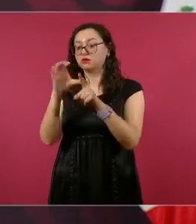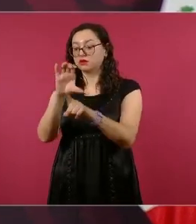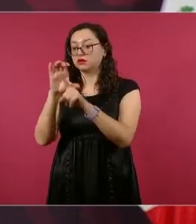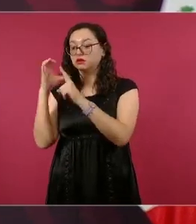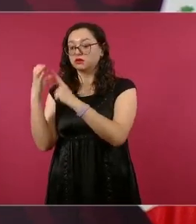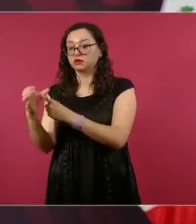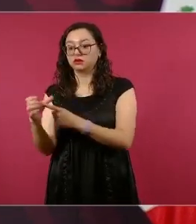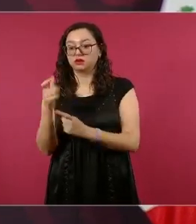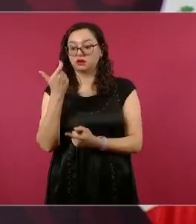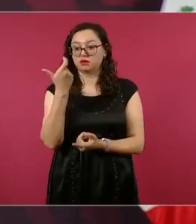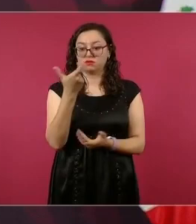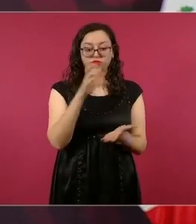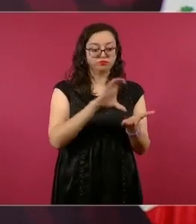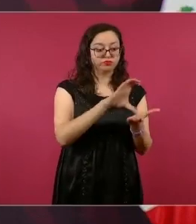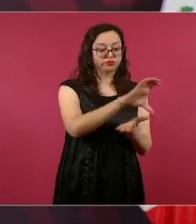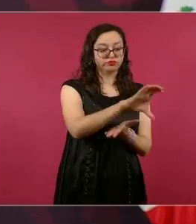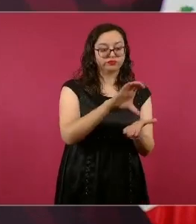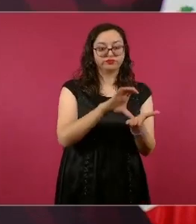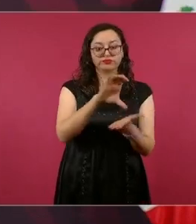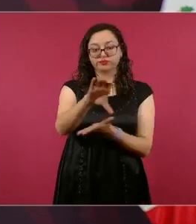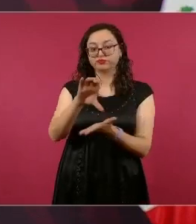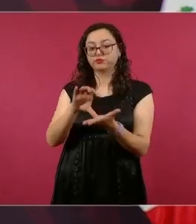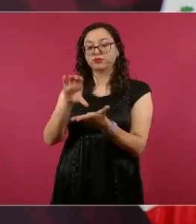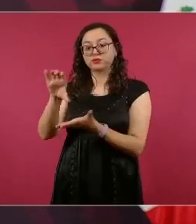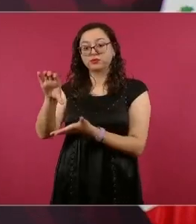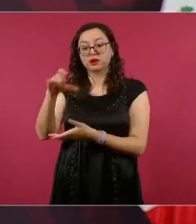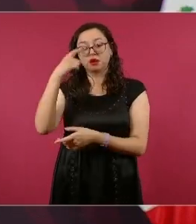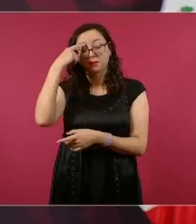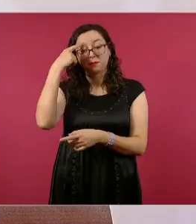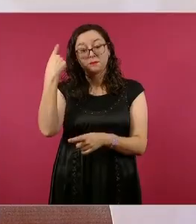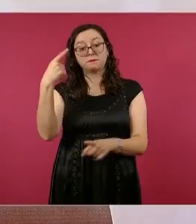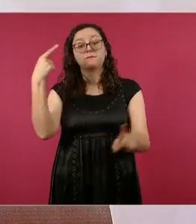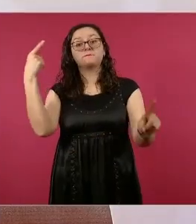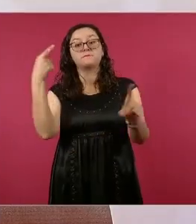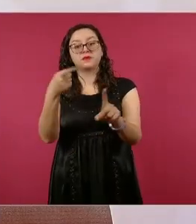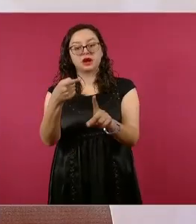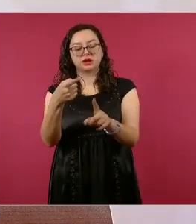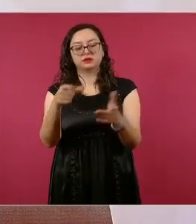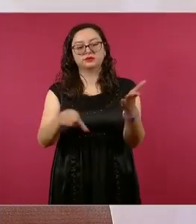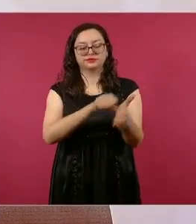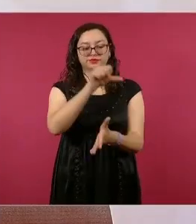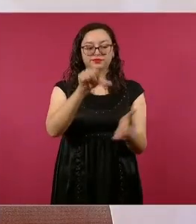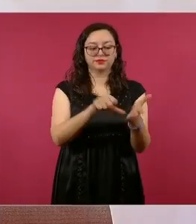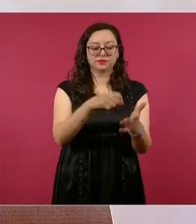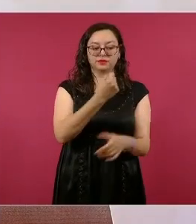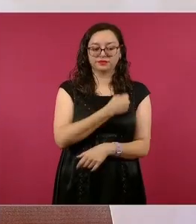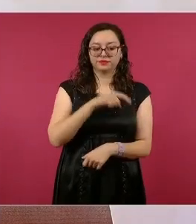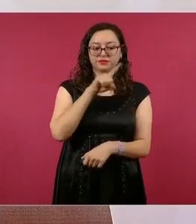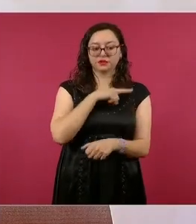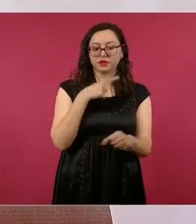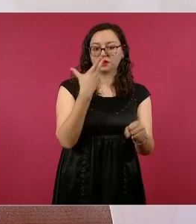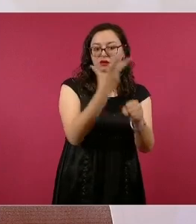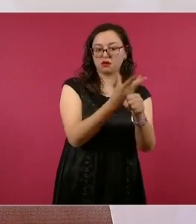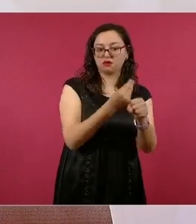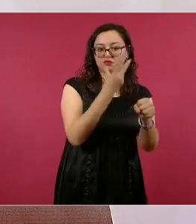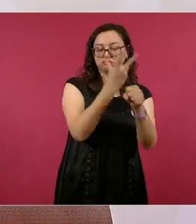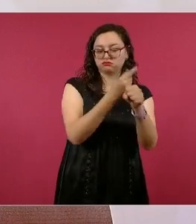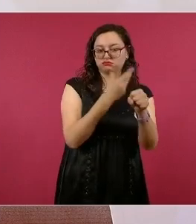estado los centros de salud, las unidades